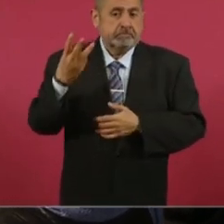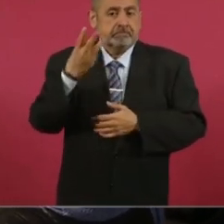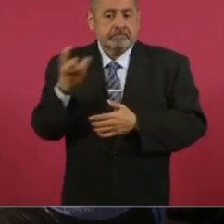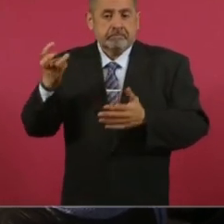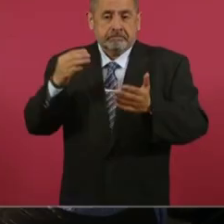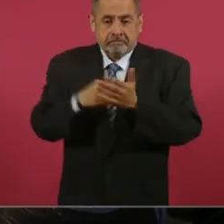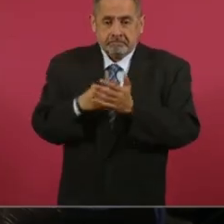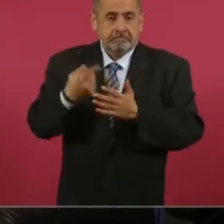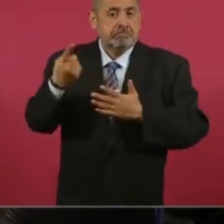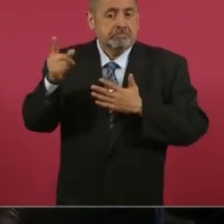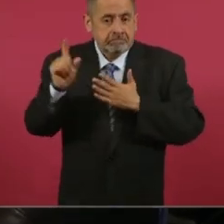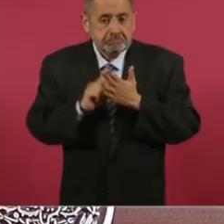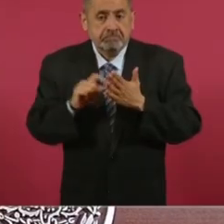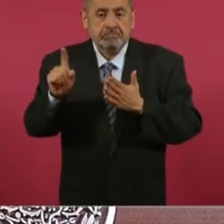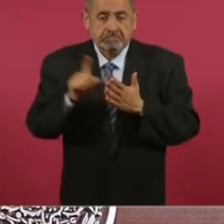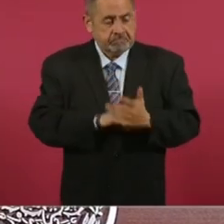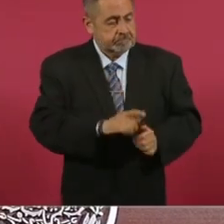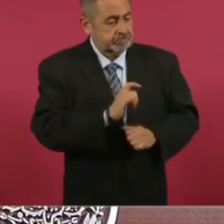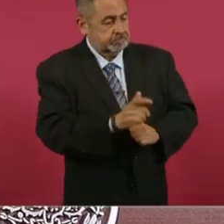300 mil pesos mensuales.